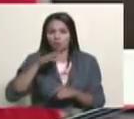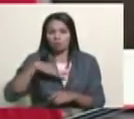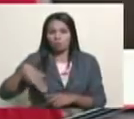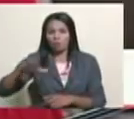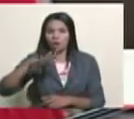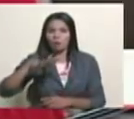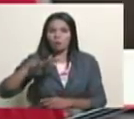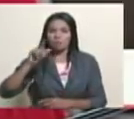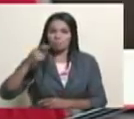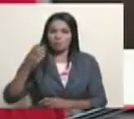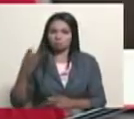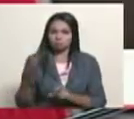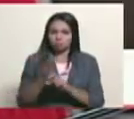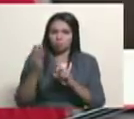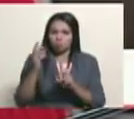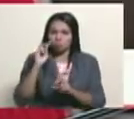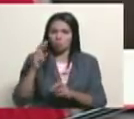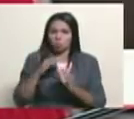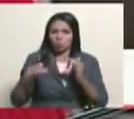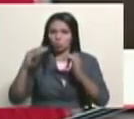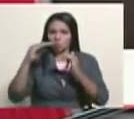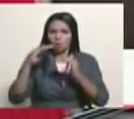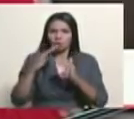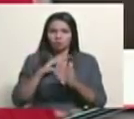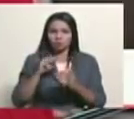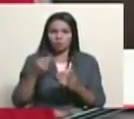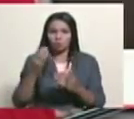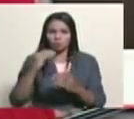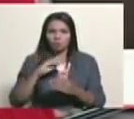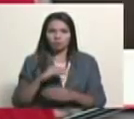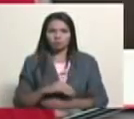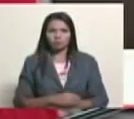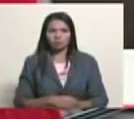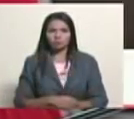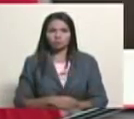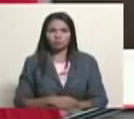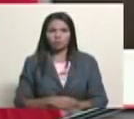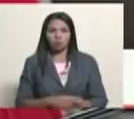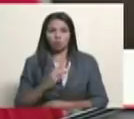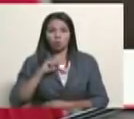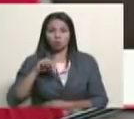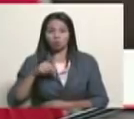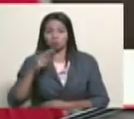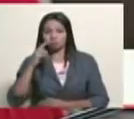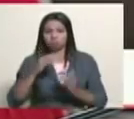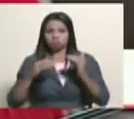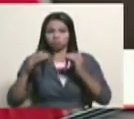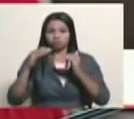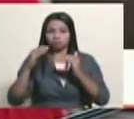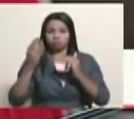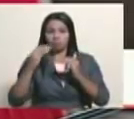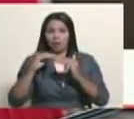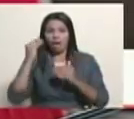pueblo con una moral en alza, una moral definitivamente